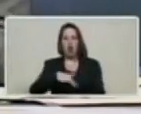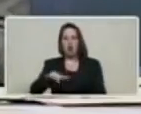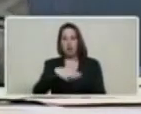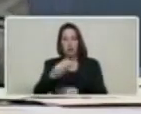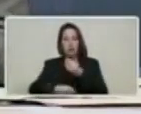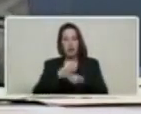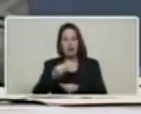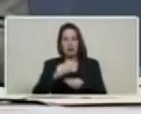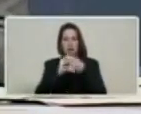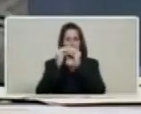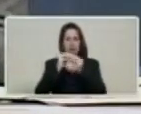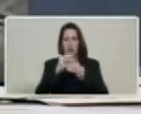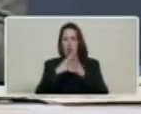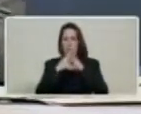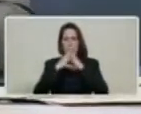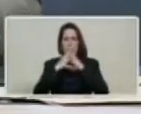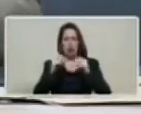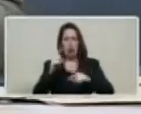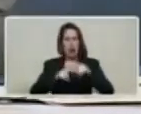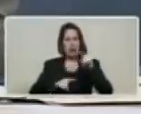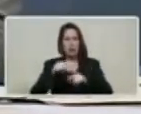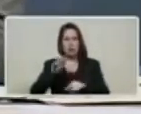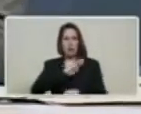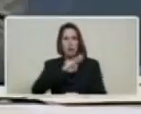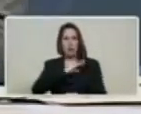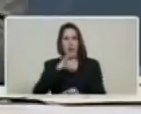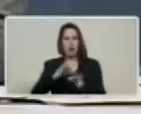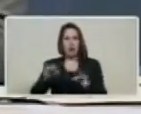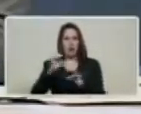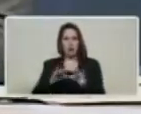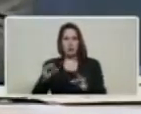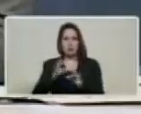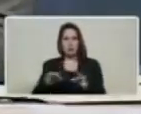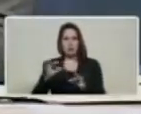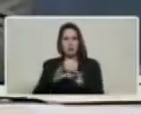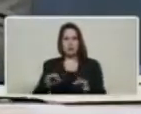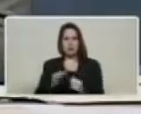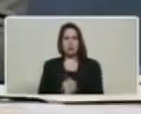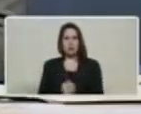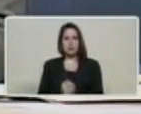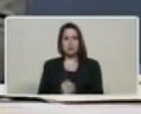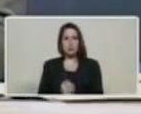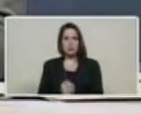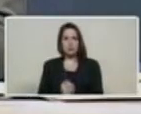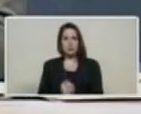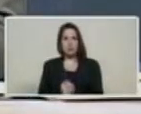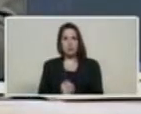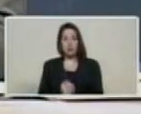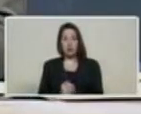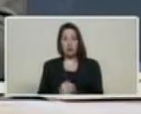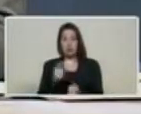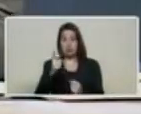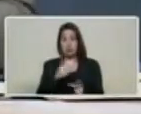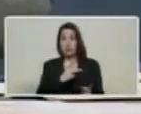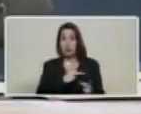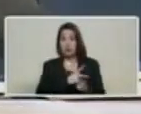del día de hoy. Antes que nada, si usted me lo permite, presidente, me gustaría